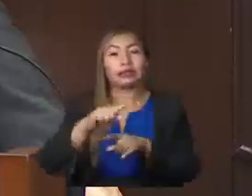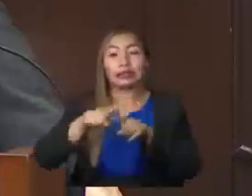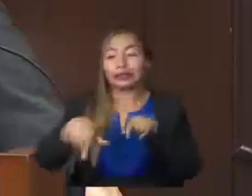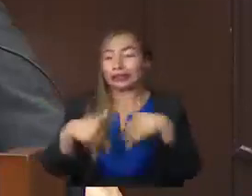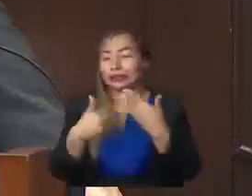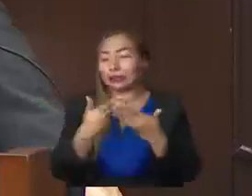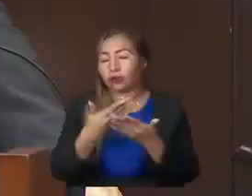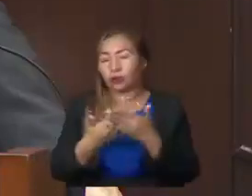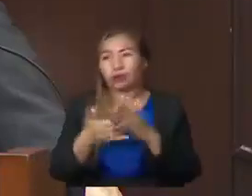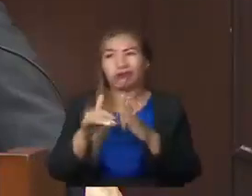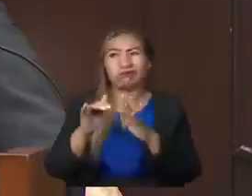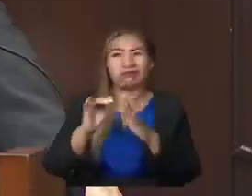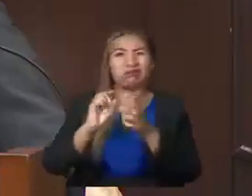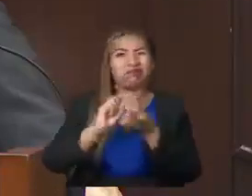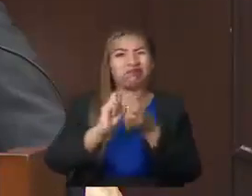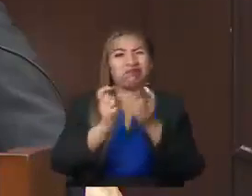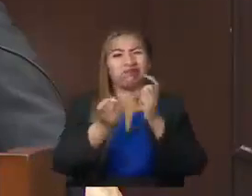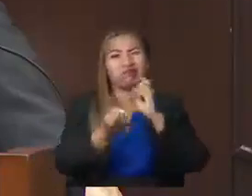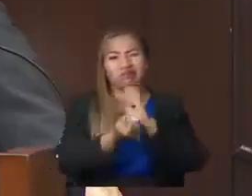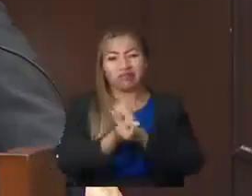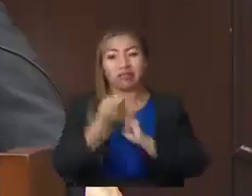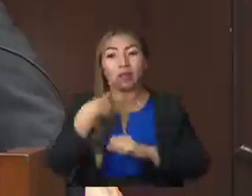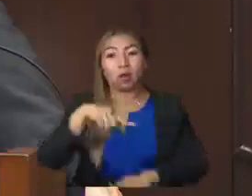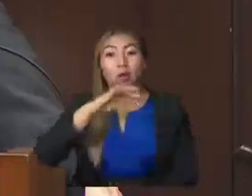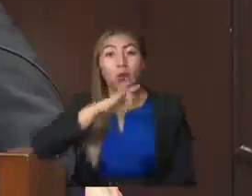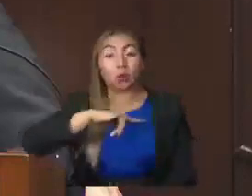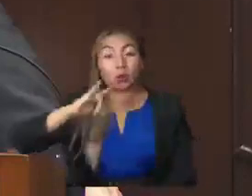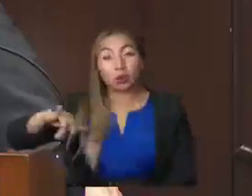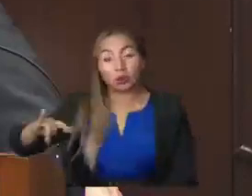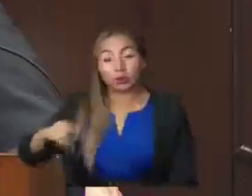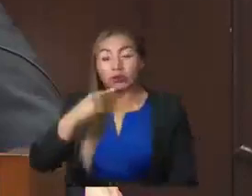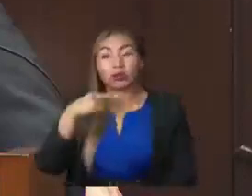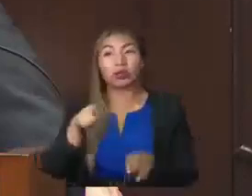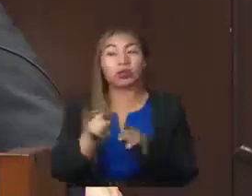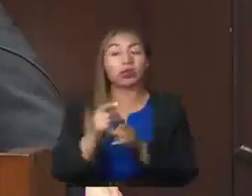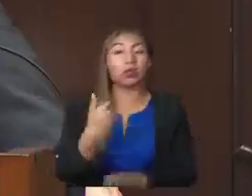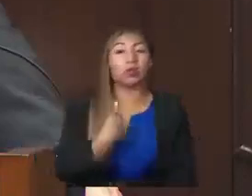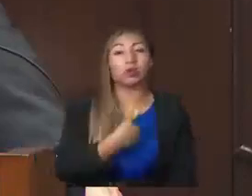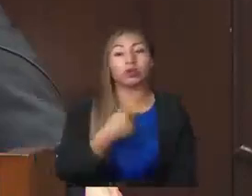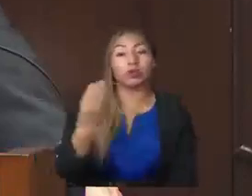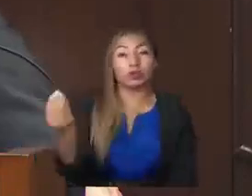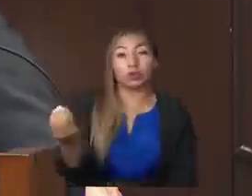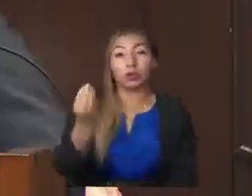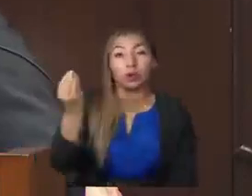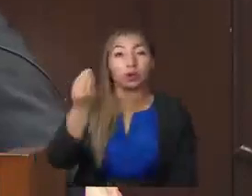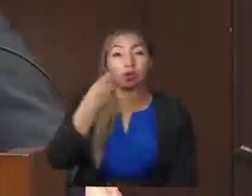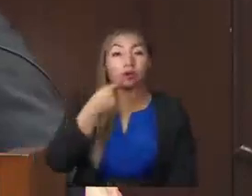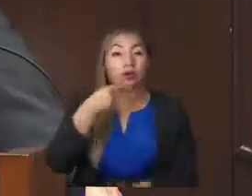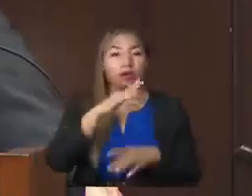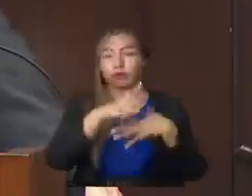las condiciones de vida de nuestra niñez, de nuestra juventud y de la seguridad ciudadana.